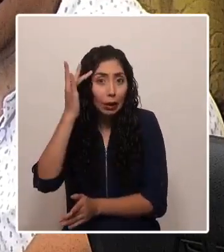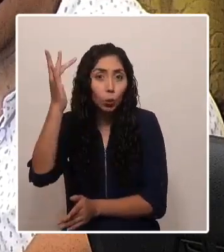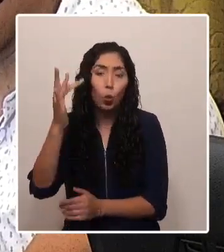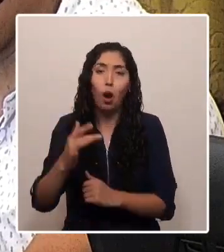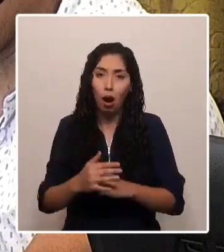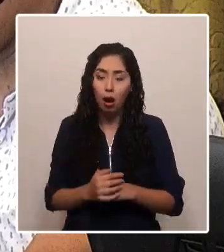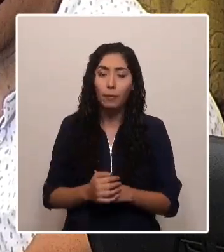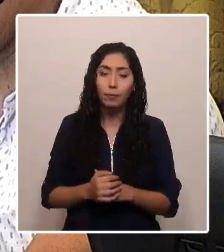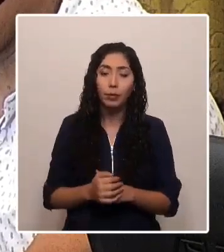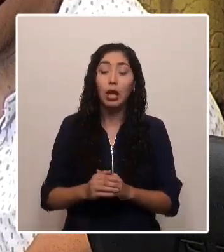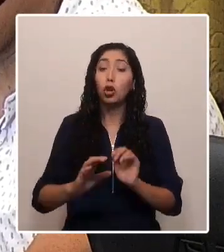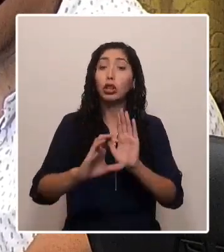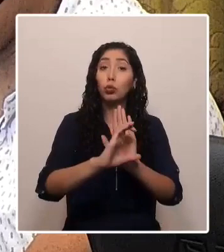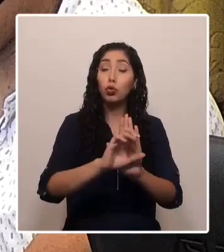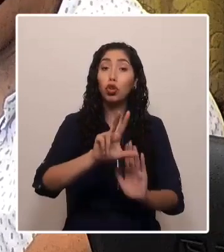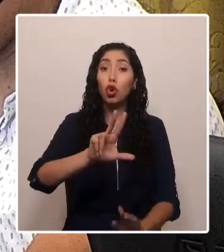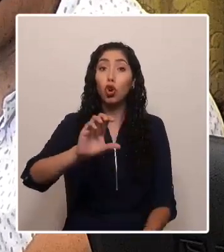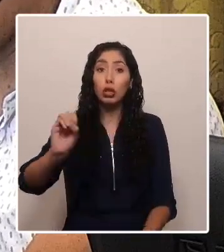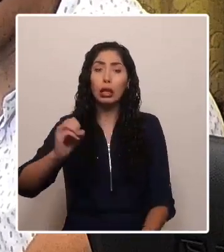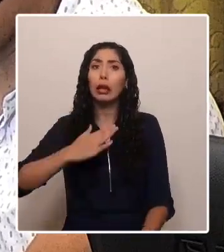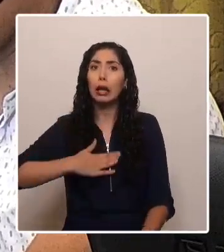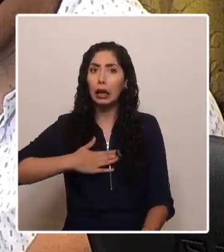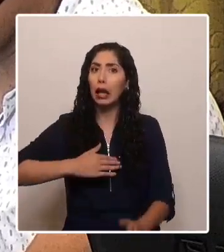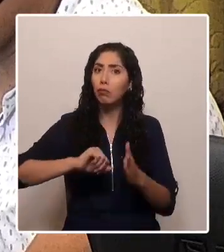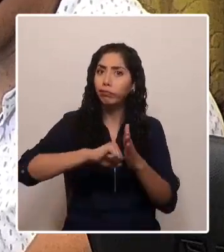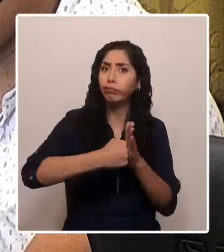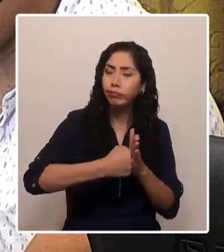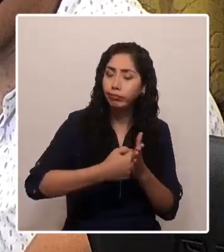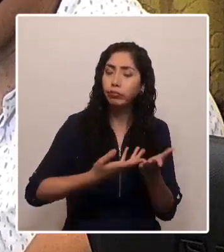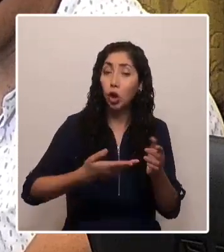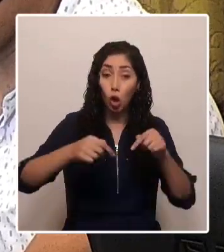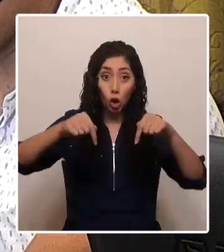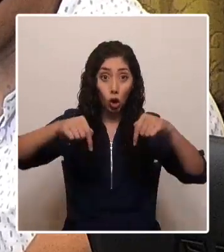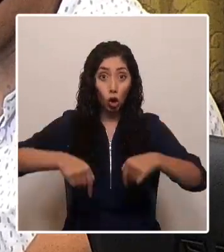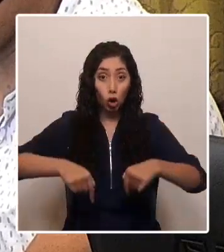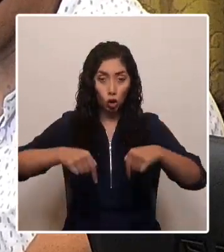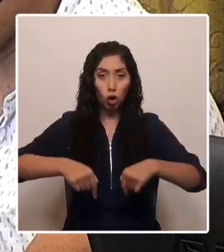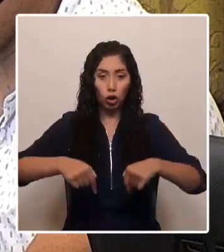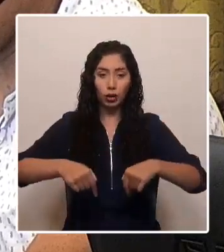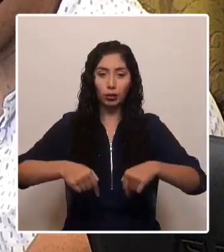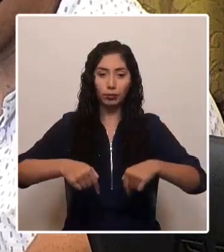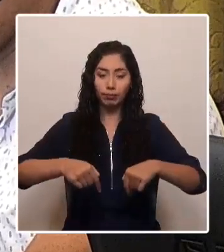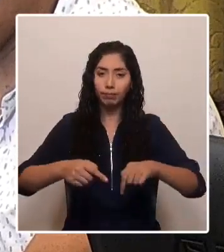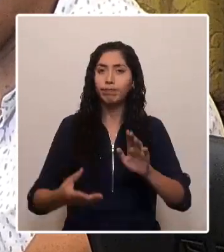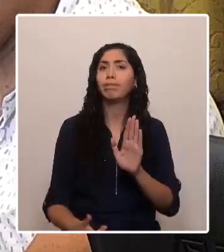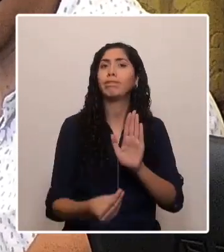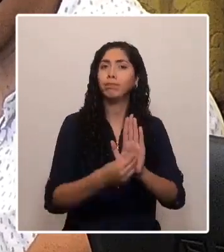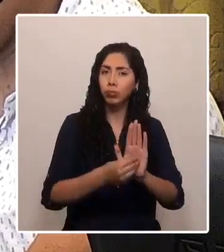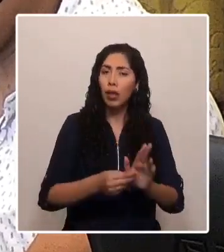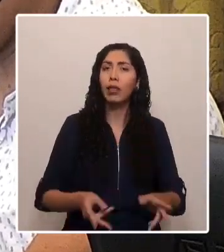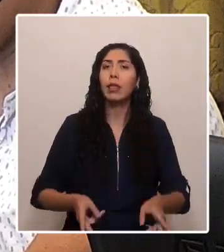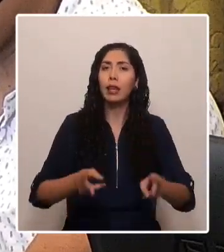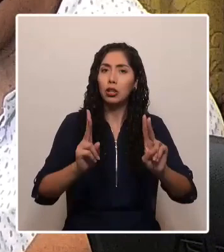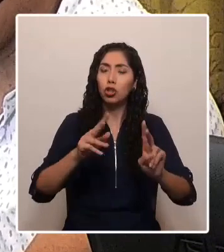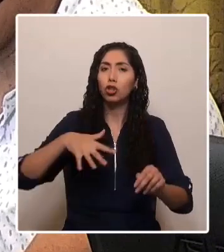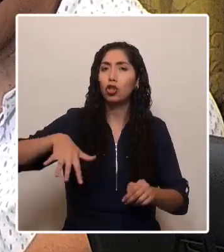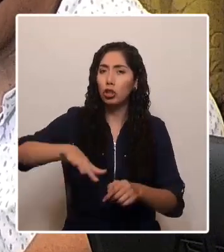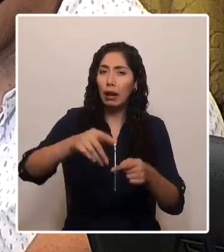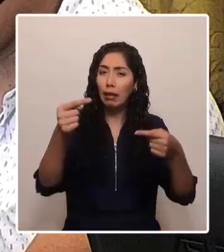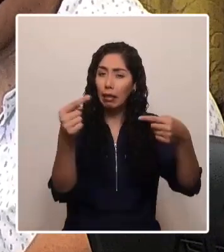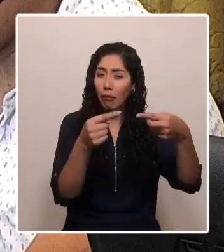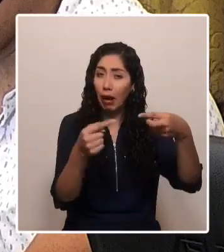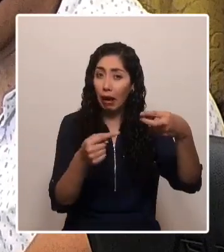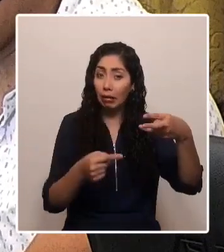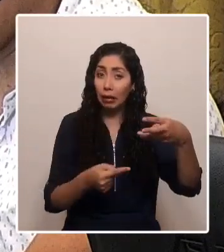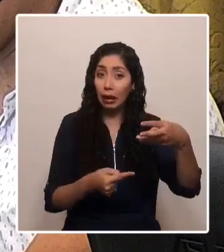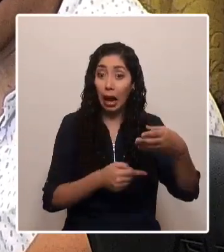Constitución del 80 tuvo por objeto restringir. Hoy, junto con la consagración de una serie de derechos sociales hasta ahora inexistentes